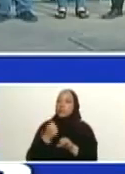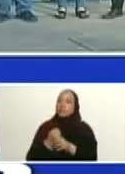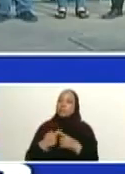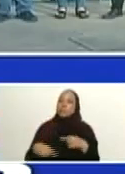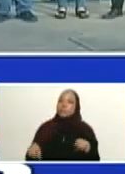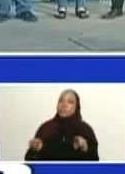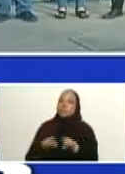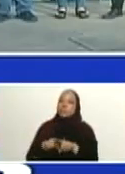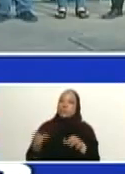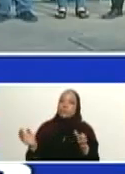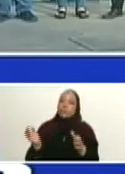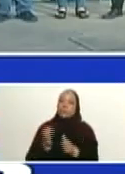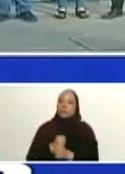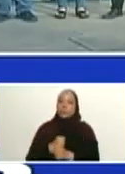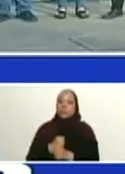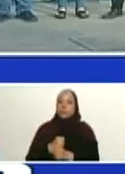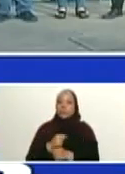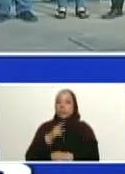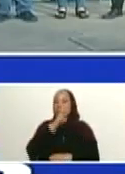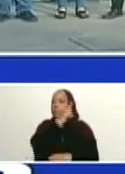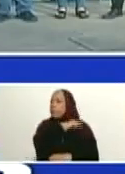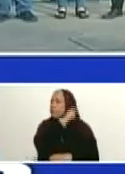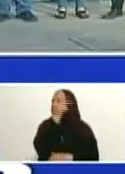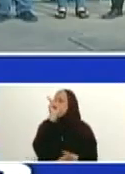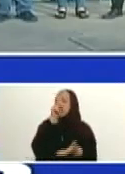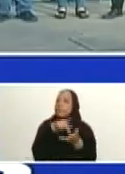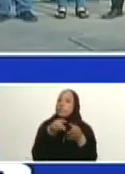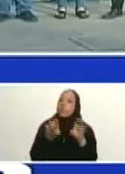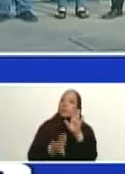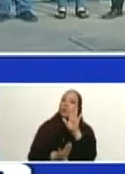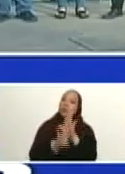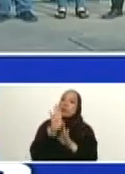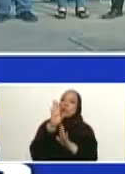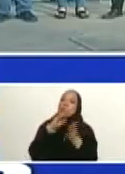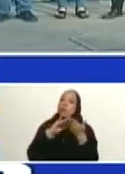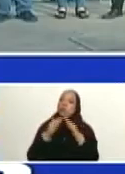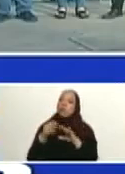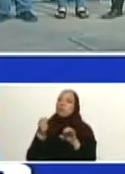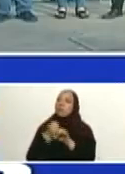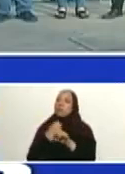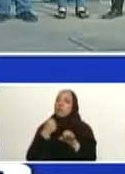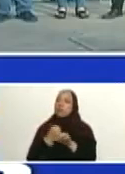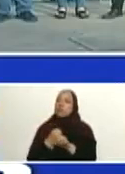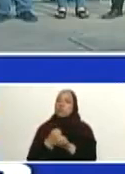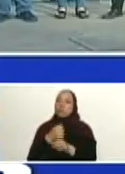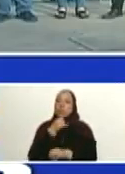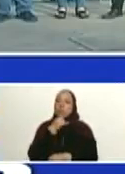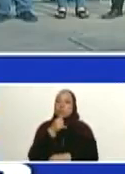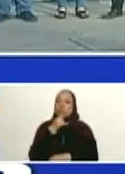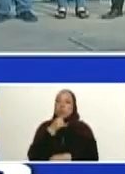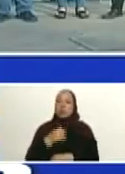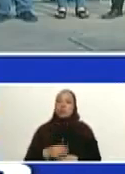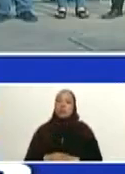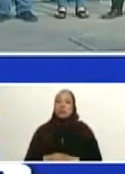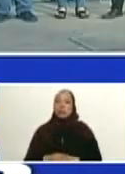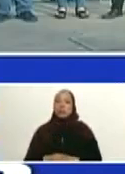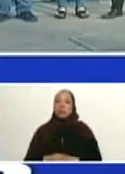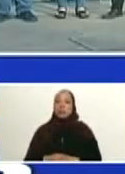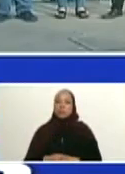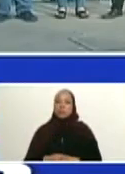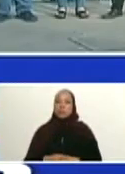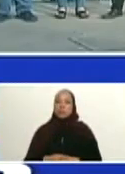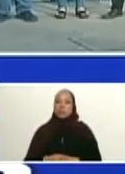Igualmente se encuentra el director del Centro de Desarrollo de la Calidad Educativa, Nixon Arrieche,